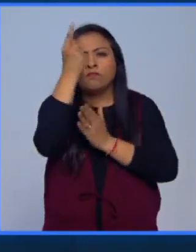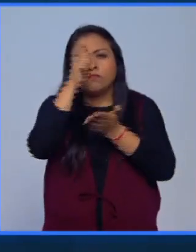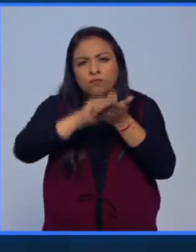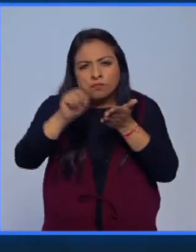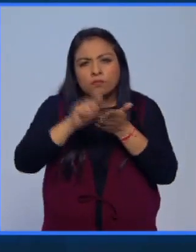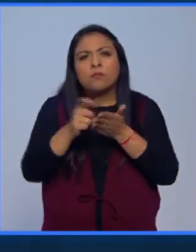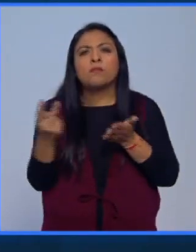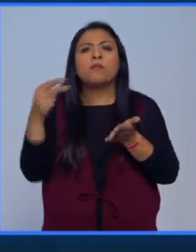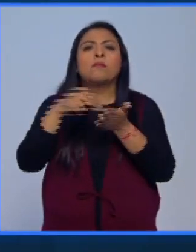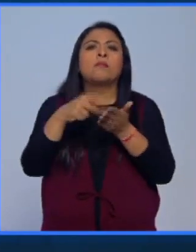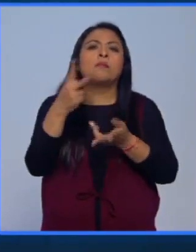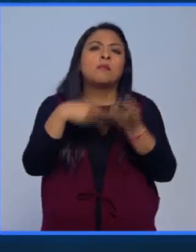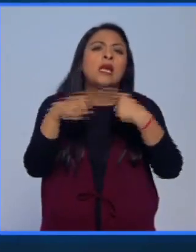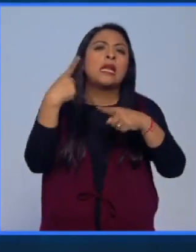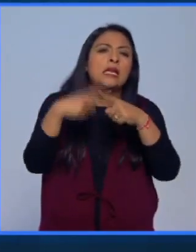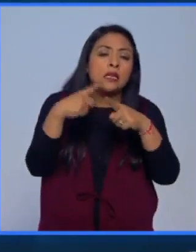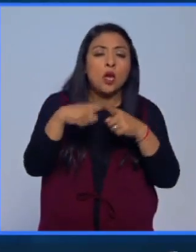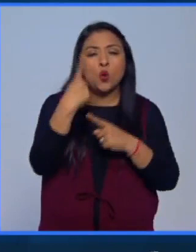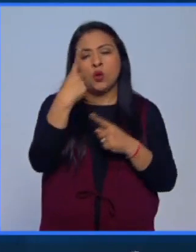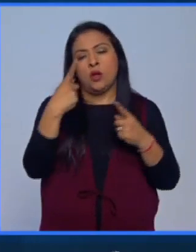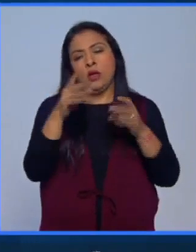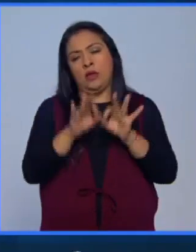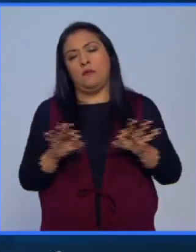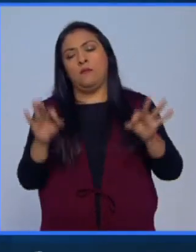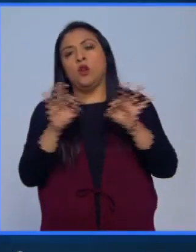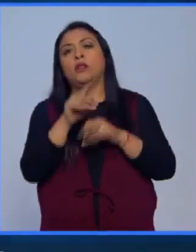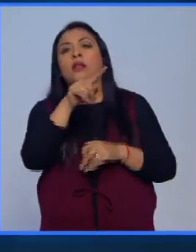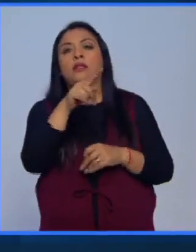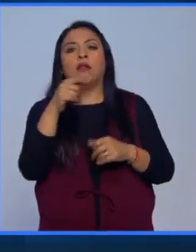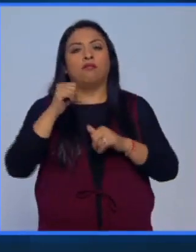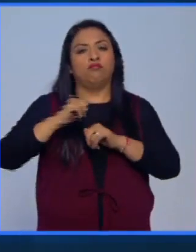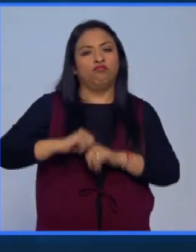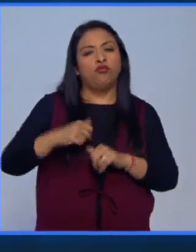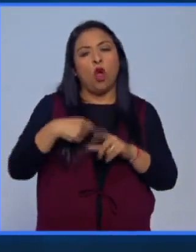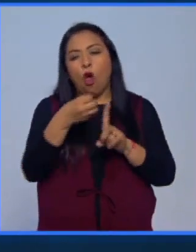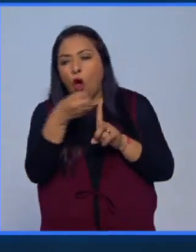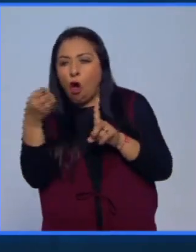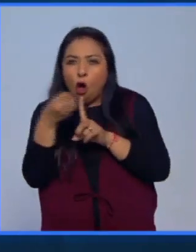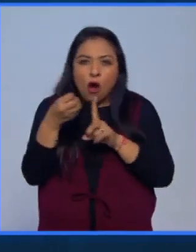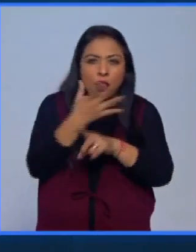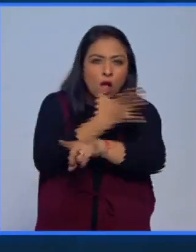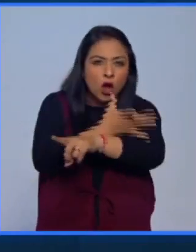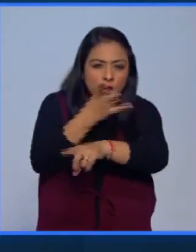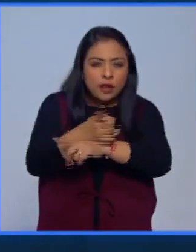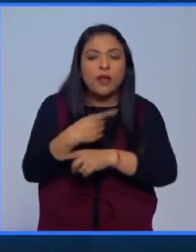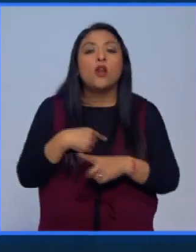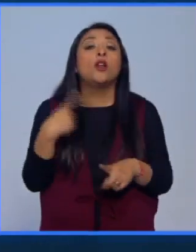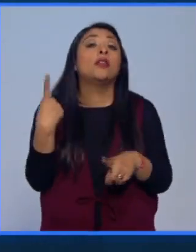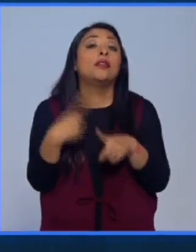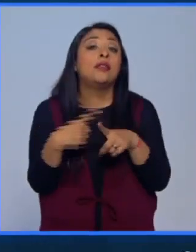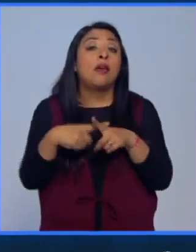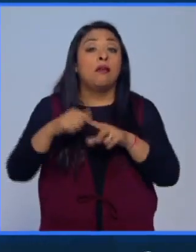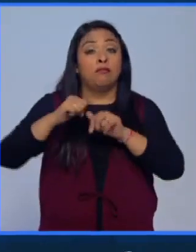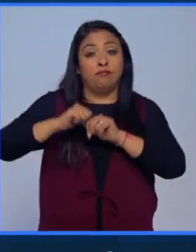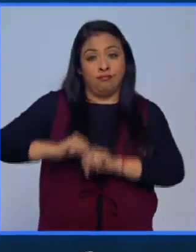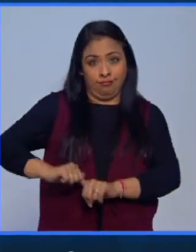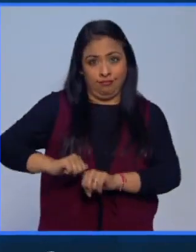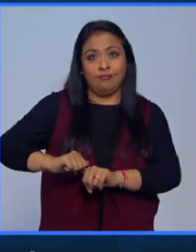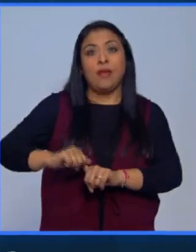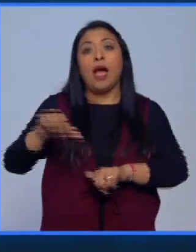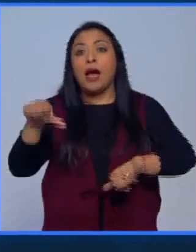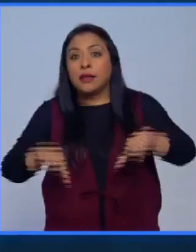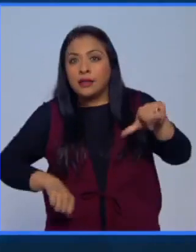presencias, pero hay pues, una figura importante que es el encargado de coordinar todo esto. Nada más y nada menos que el encargado de coordinar